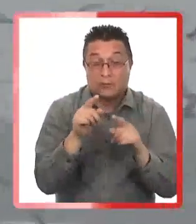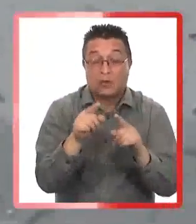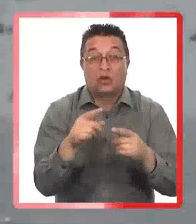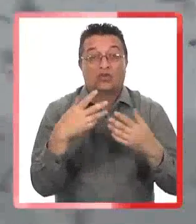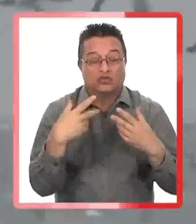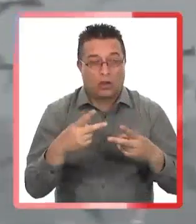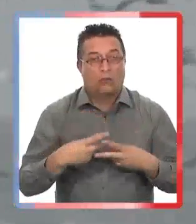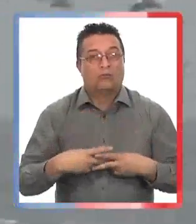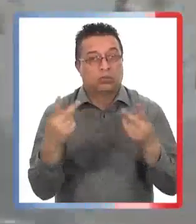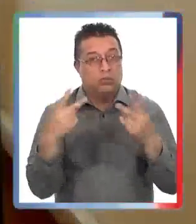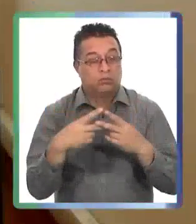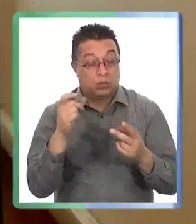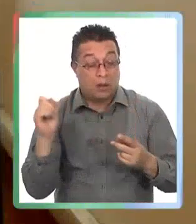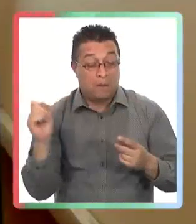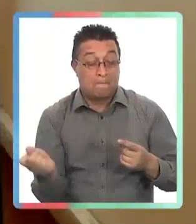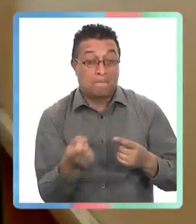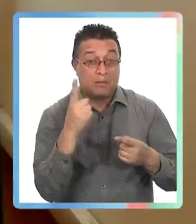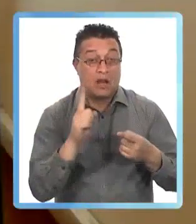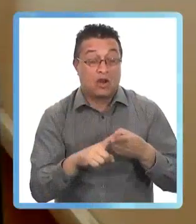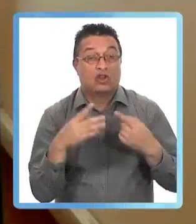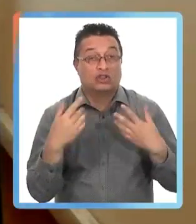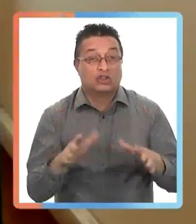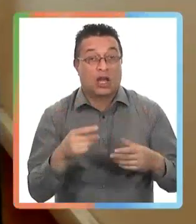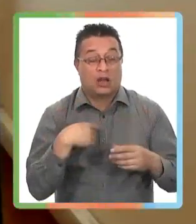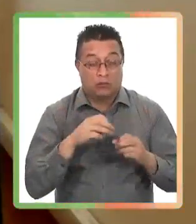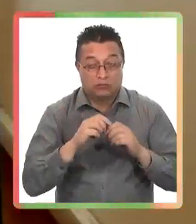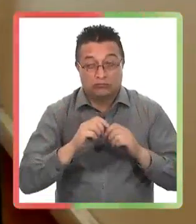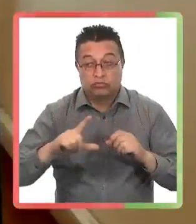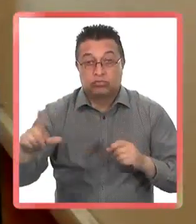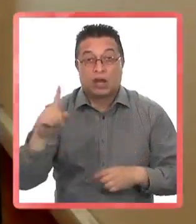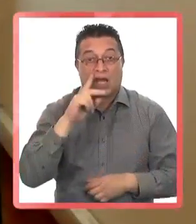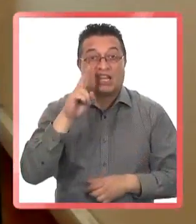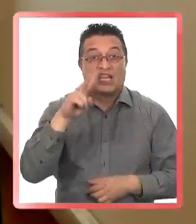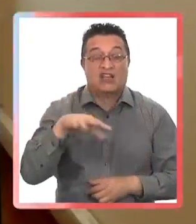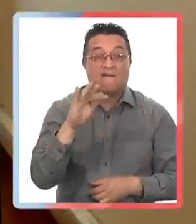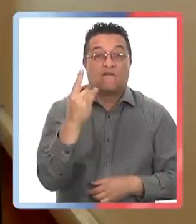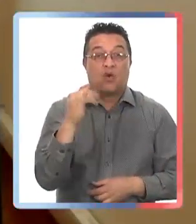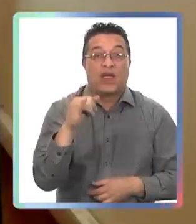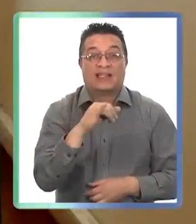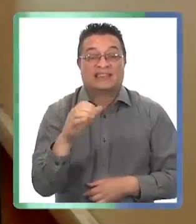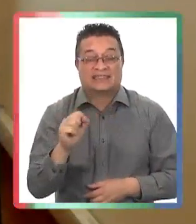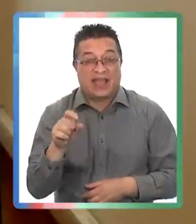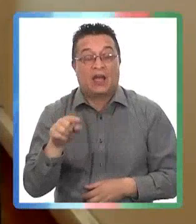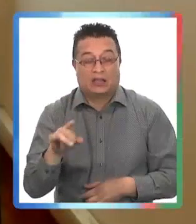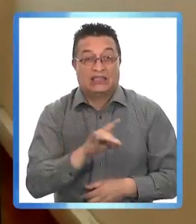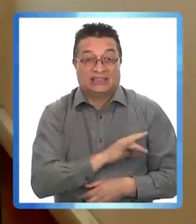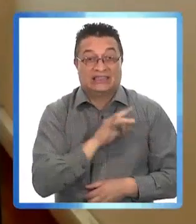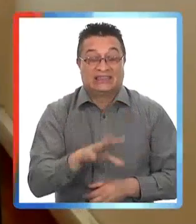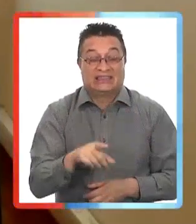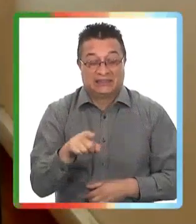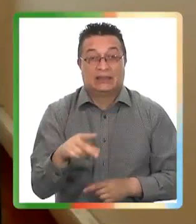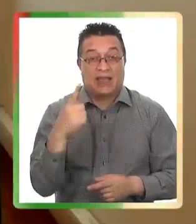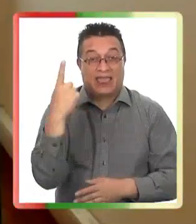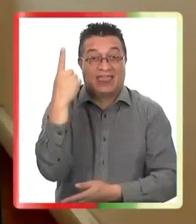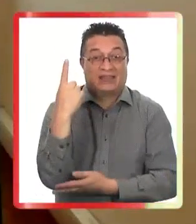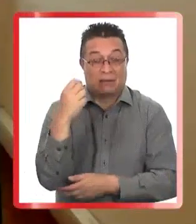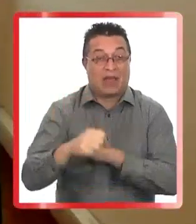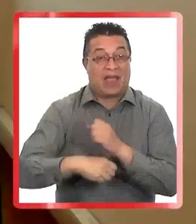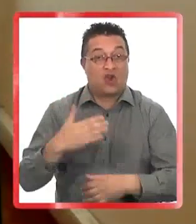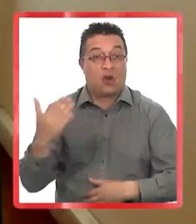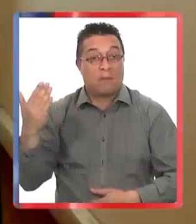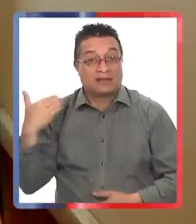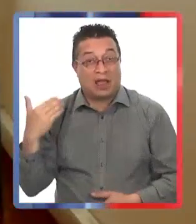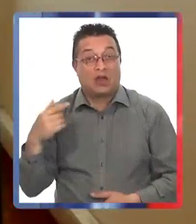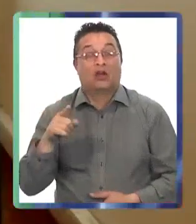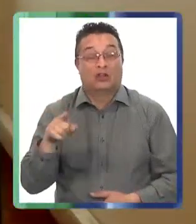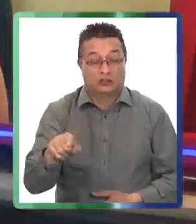que empezaron los primeros brotes de influenza aviar en el país, en el mes de diciembre del año pasado, el SAG y